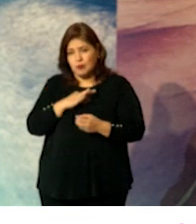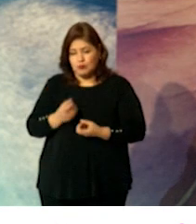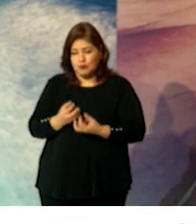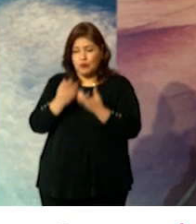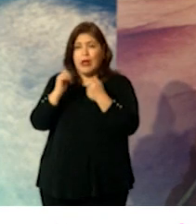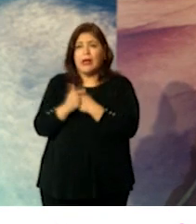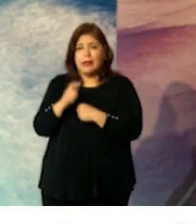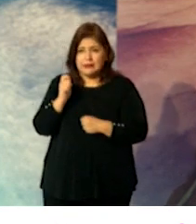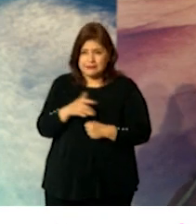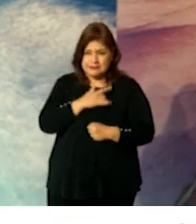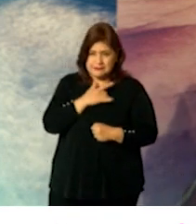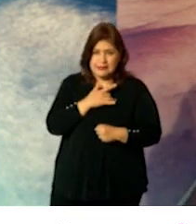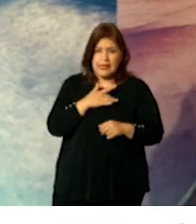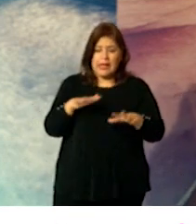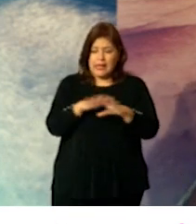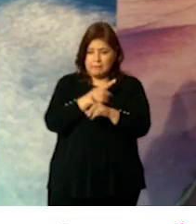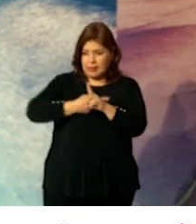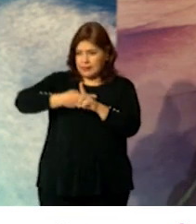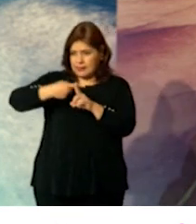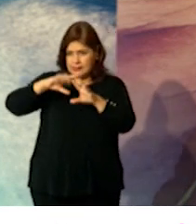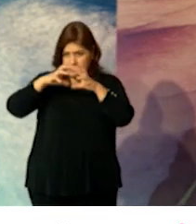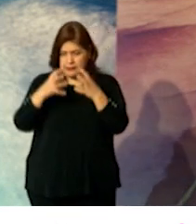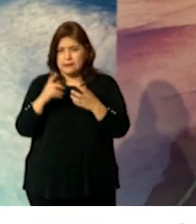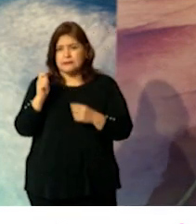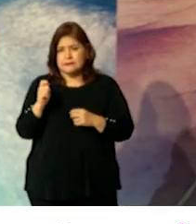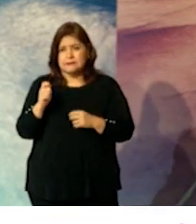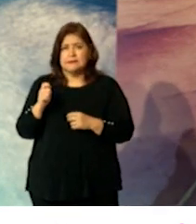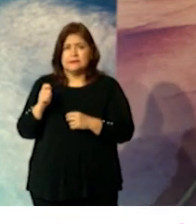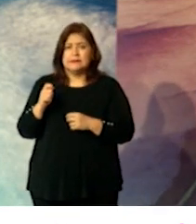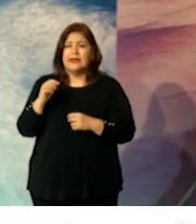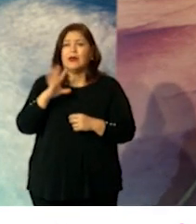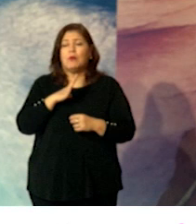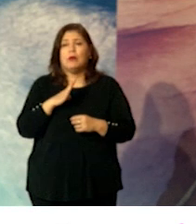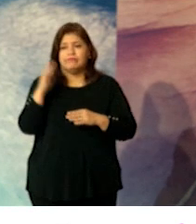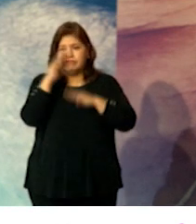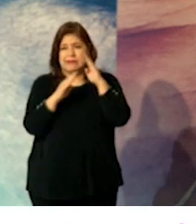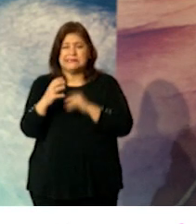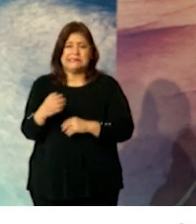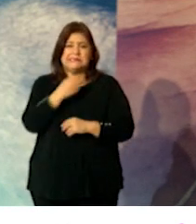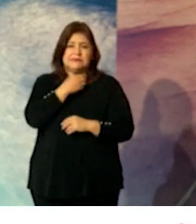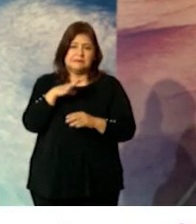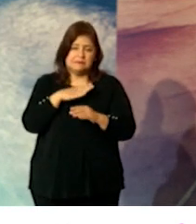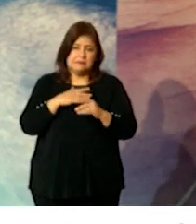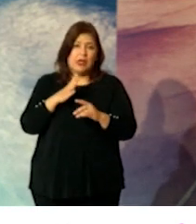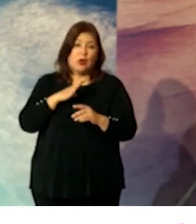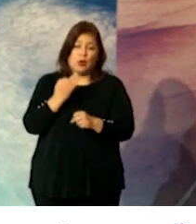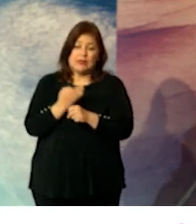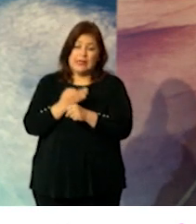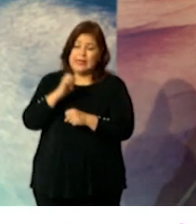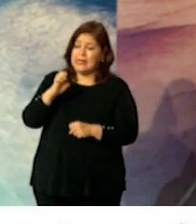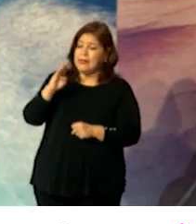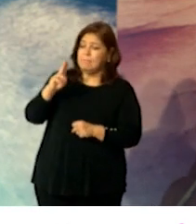Pasamos de decir cambio climático a decir crisis climática, y ahora decimos ebullición global porque